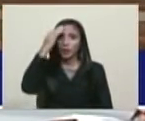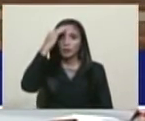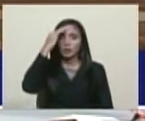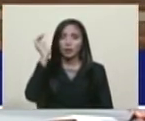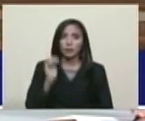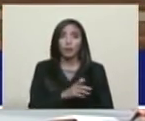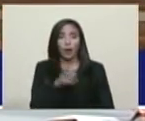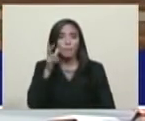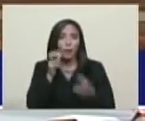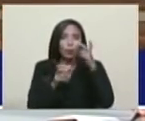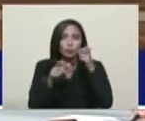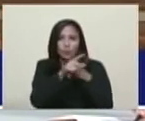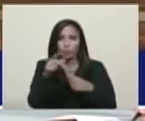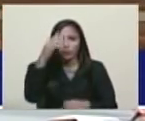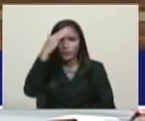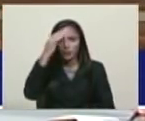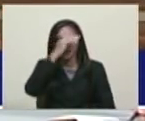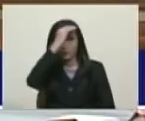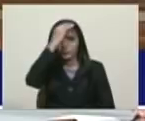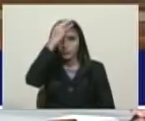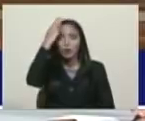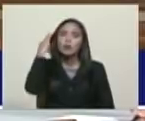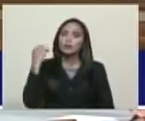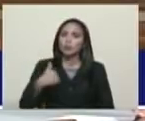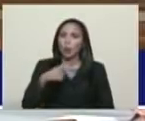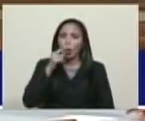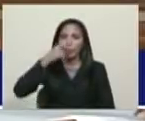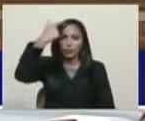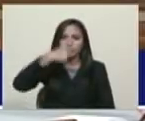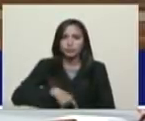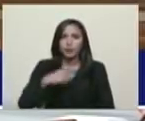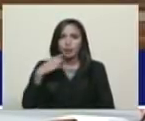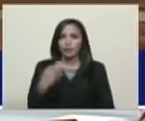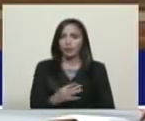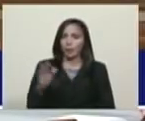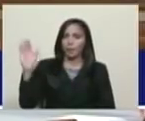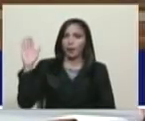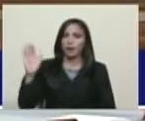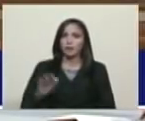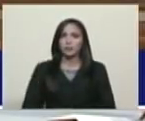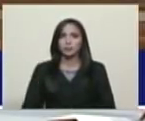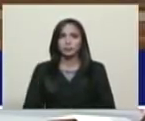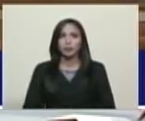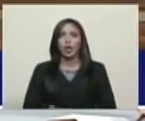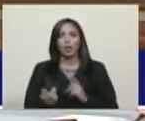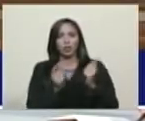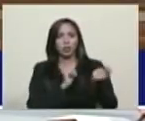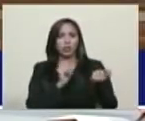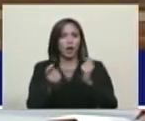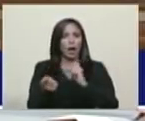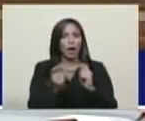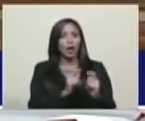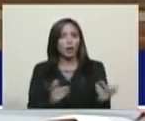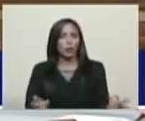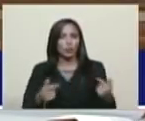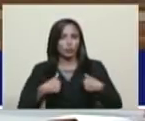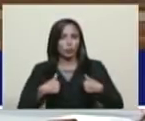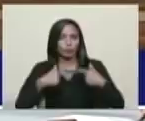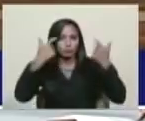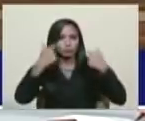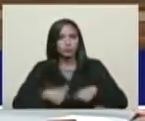me escuchan, que soy un hombre de palabra, que soy un hombre de diálogo, que soy un hombre